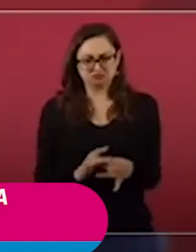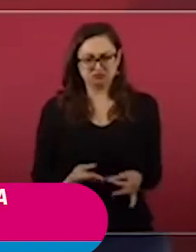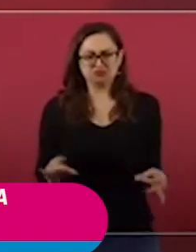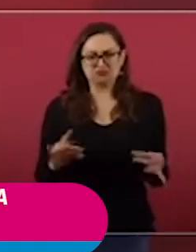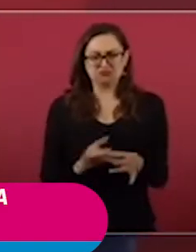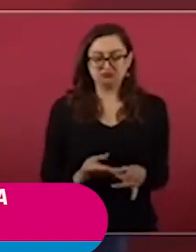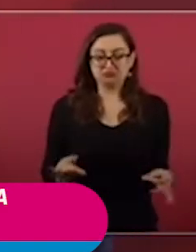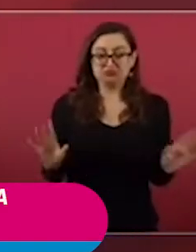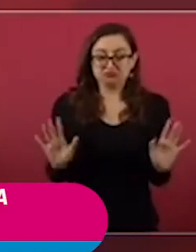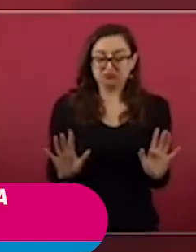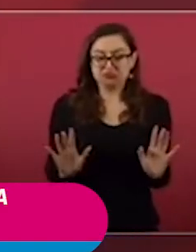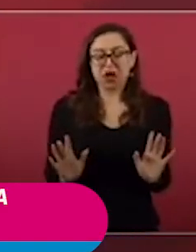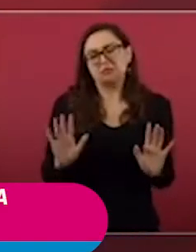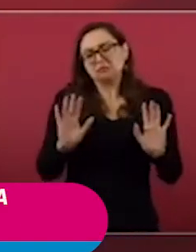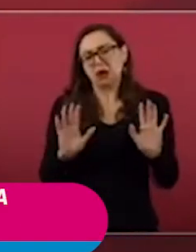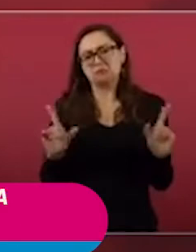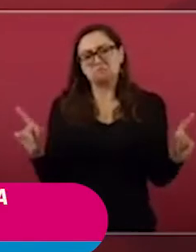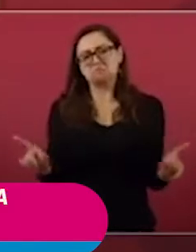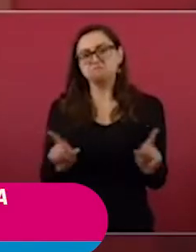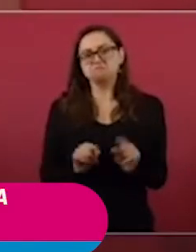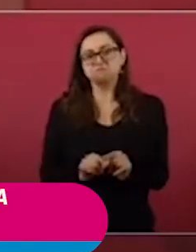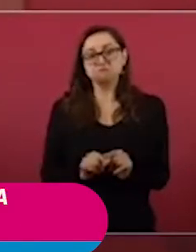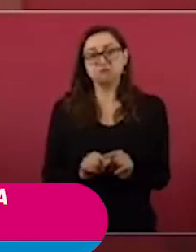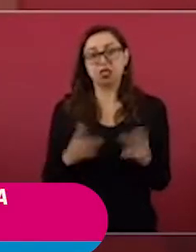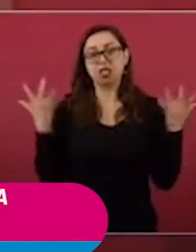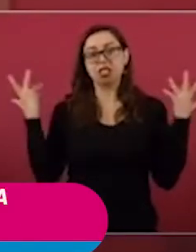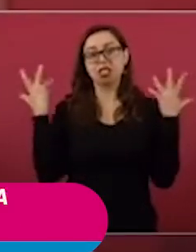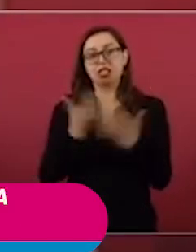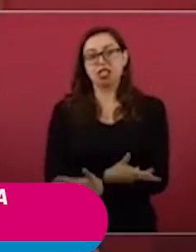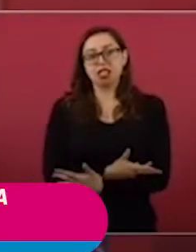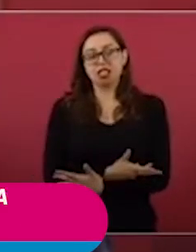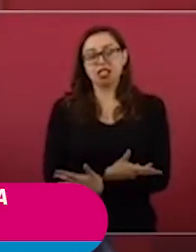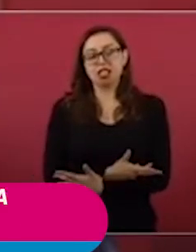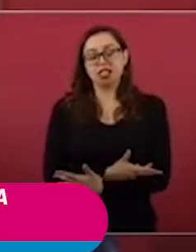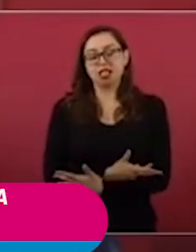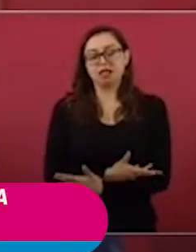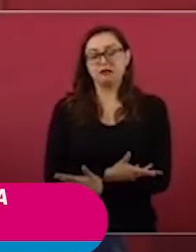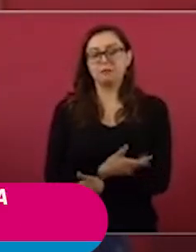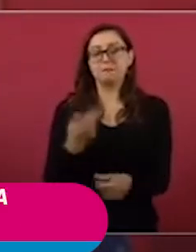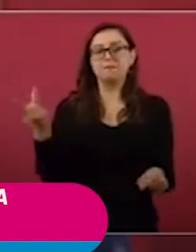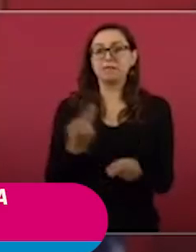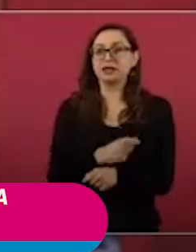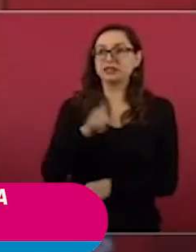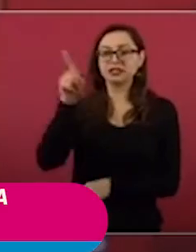tenía información de que había un evento